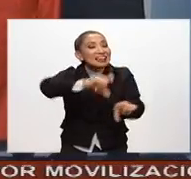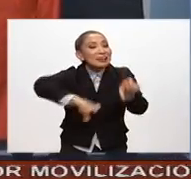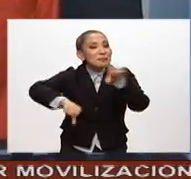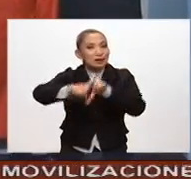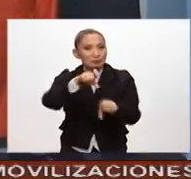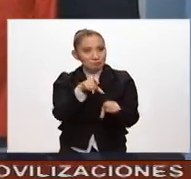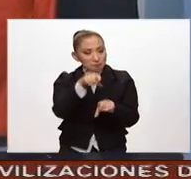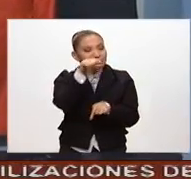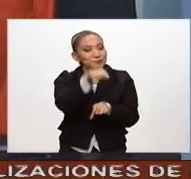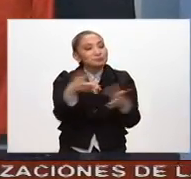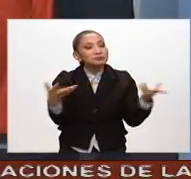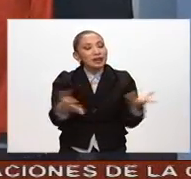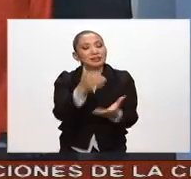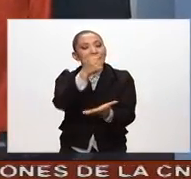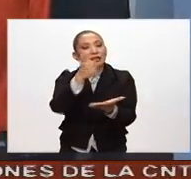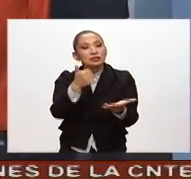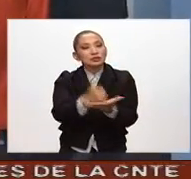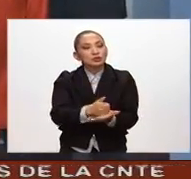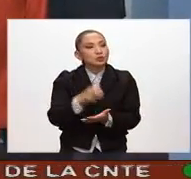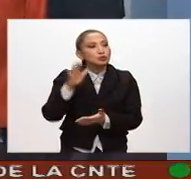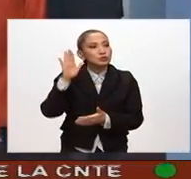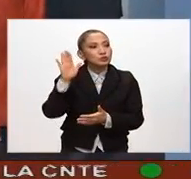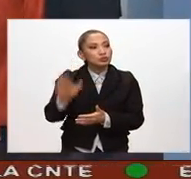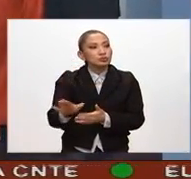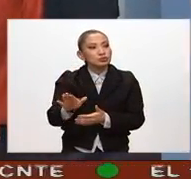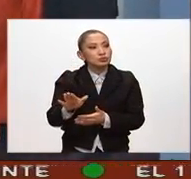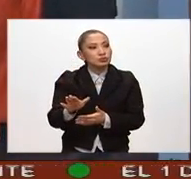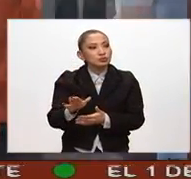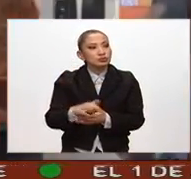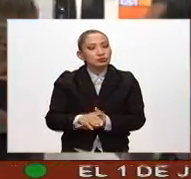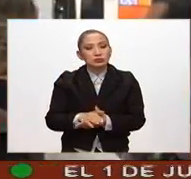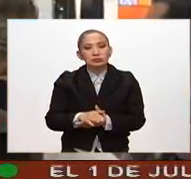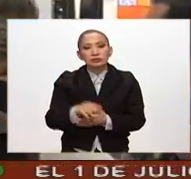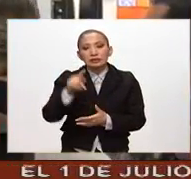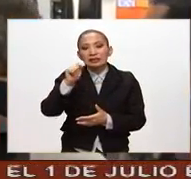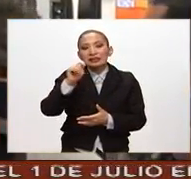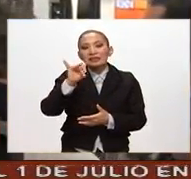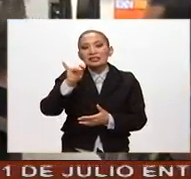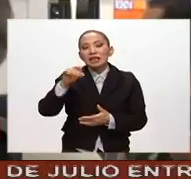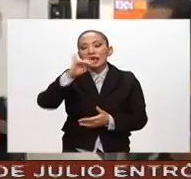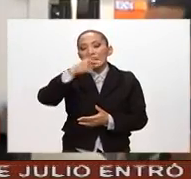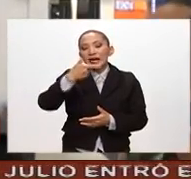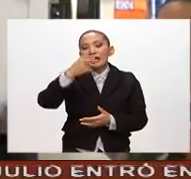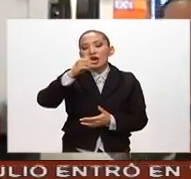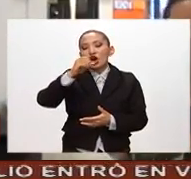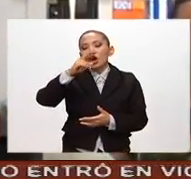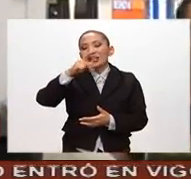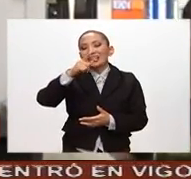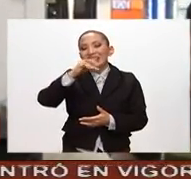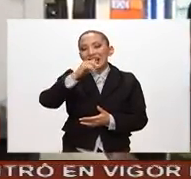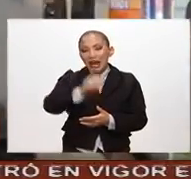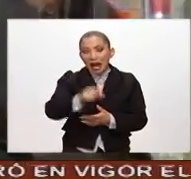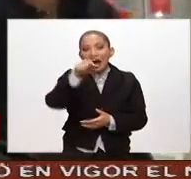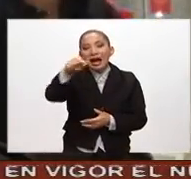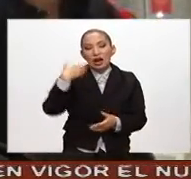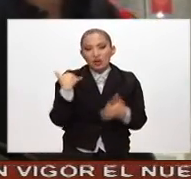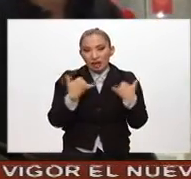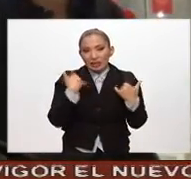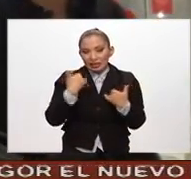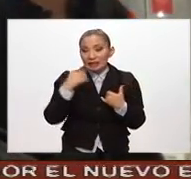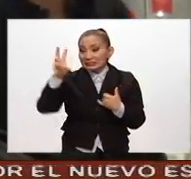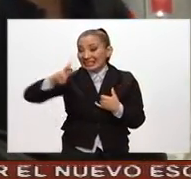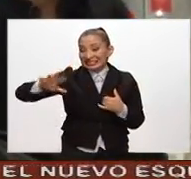Química, que se realiza en la ciudad de en Tbilisi, en Georgia. Los jóvenes ganadores, que compitieron con